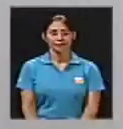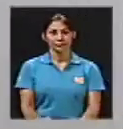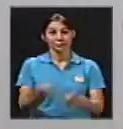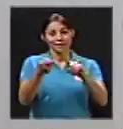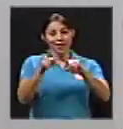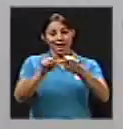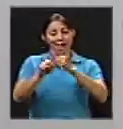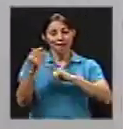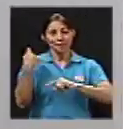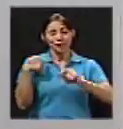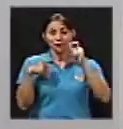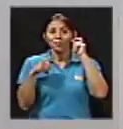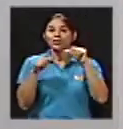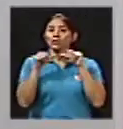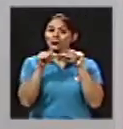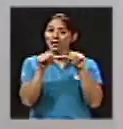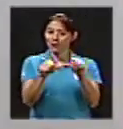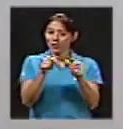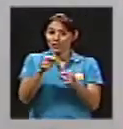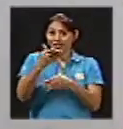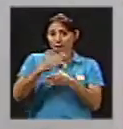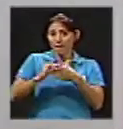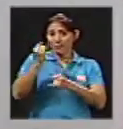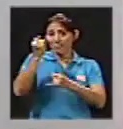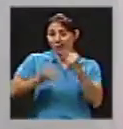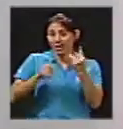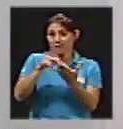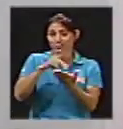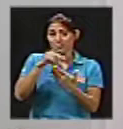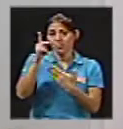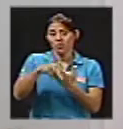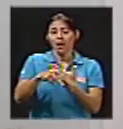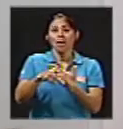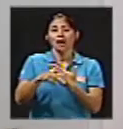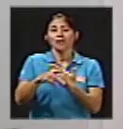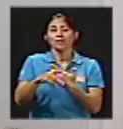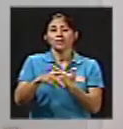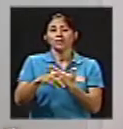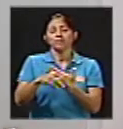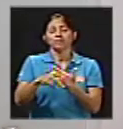Continuamos, amigas y amigos, en este segmento final de esta